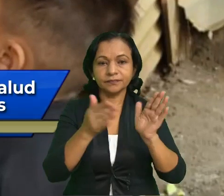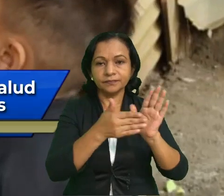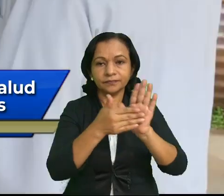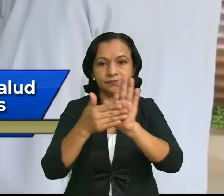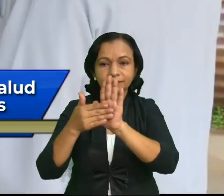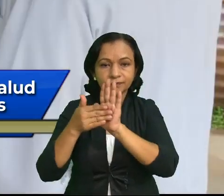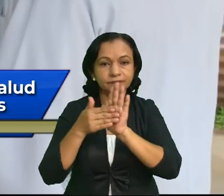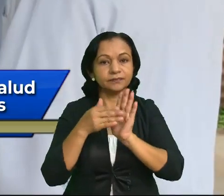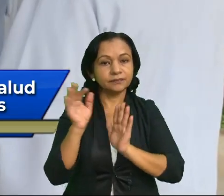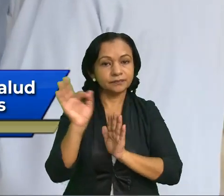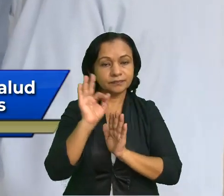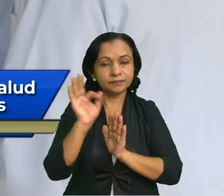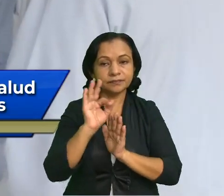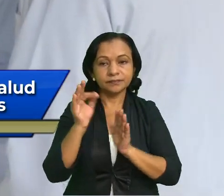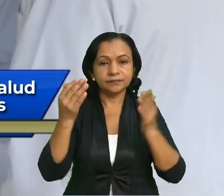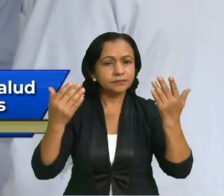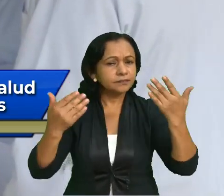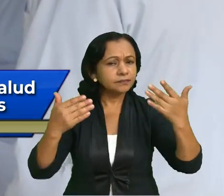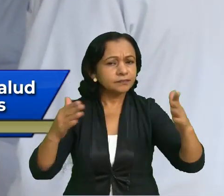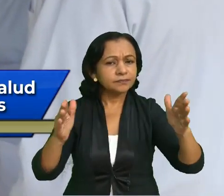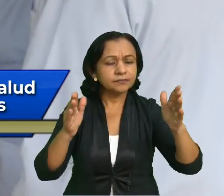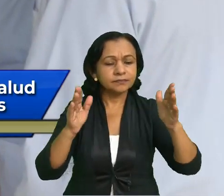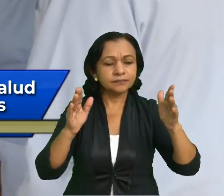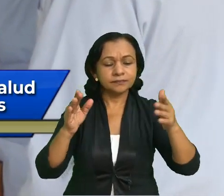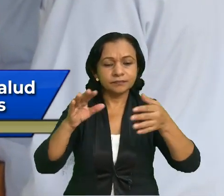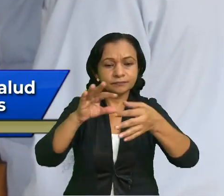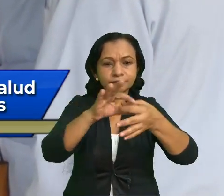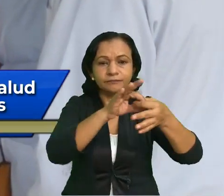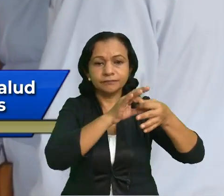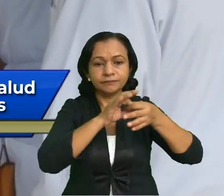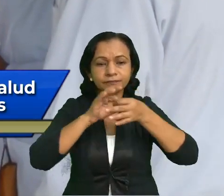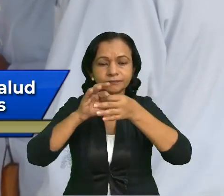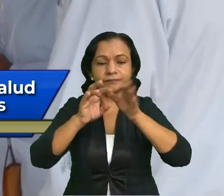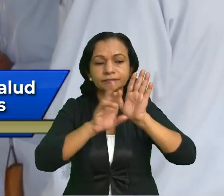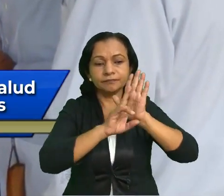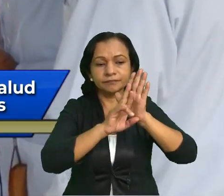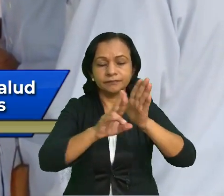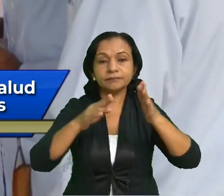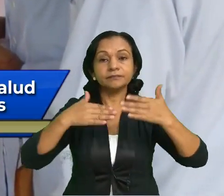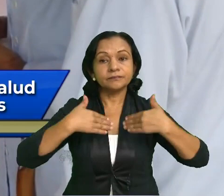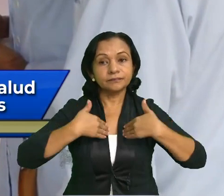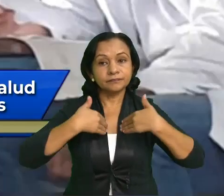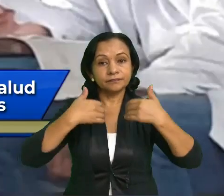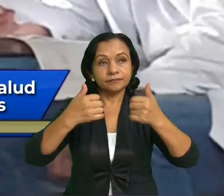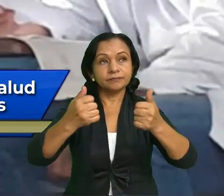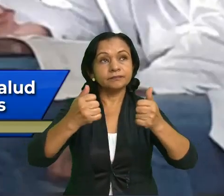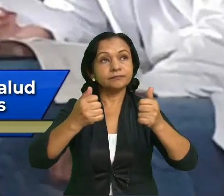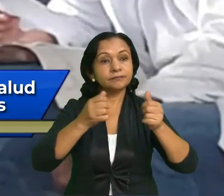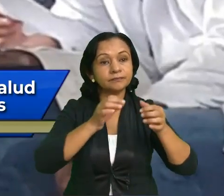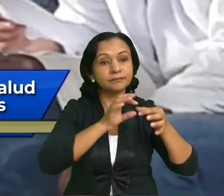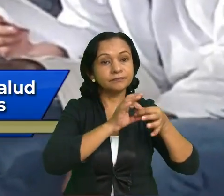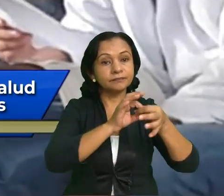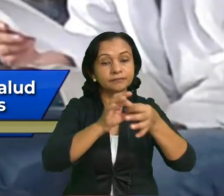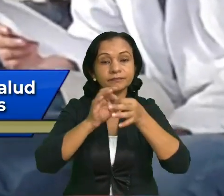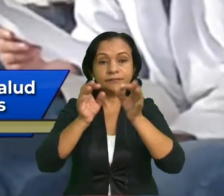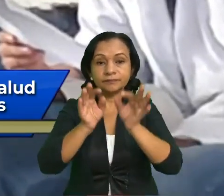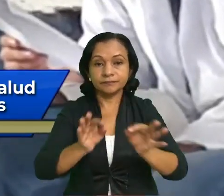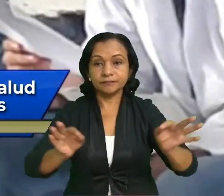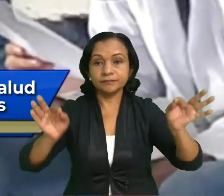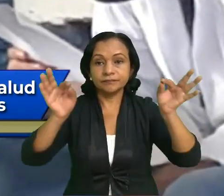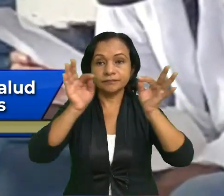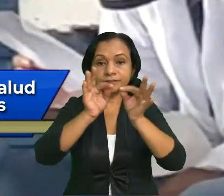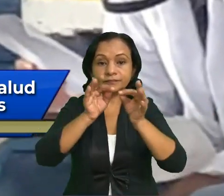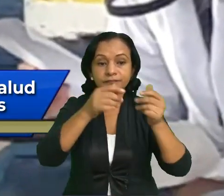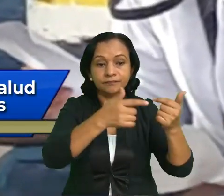que asegura en cualquier momento la integralidad de la respuesta en salud y con el acompañamiento clave no de la como de